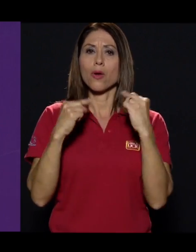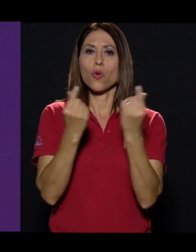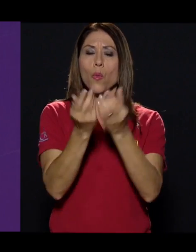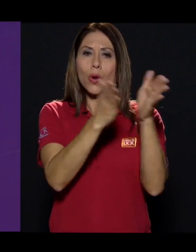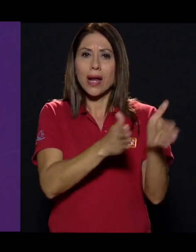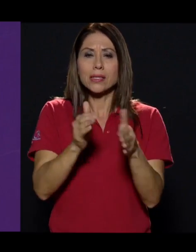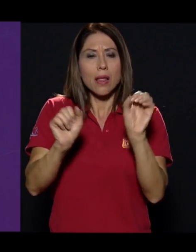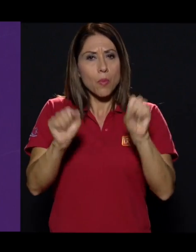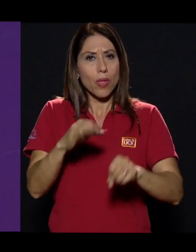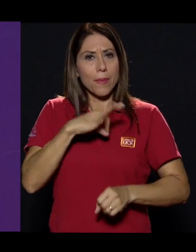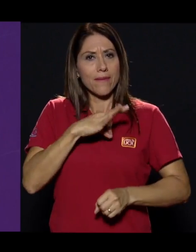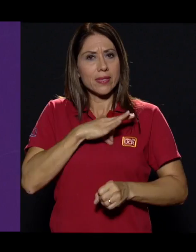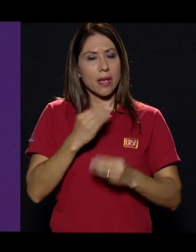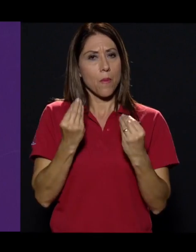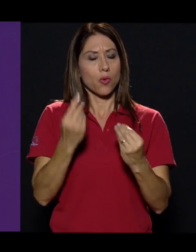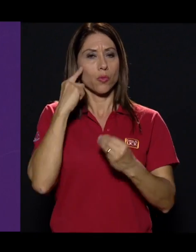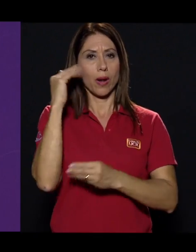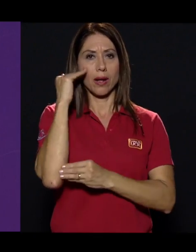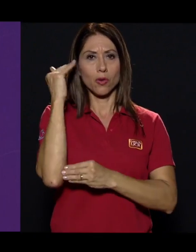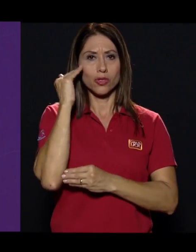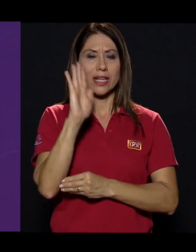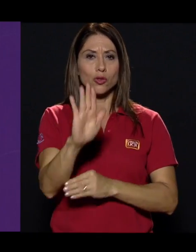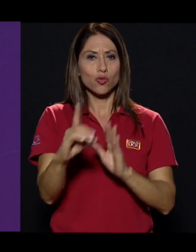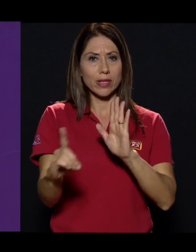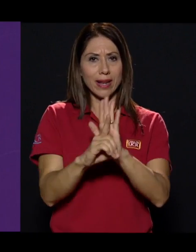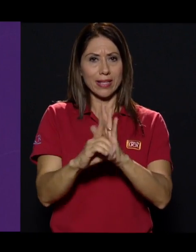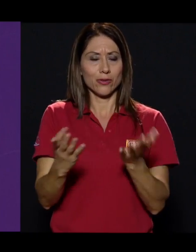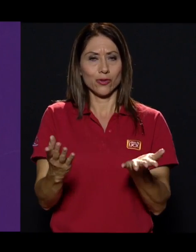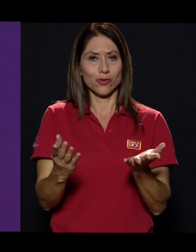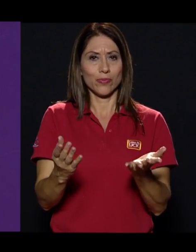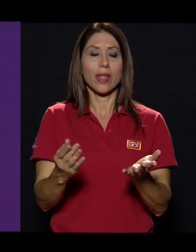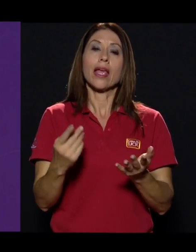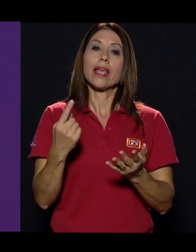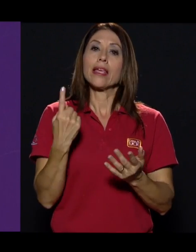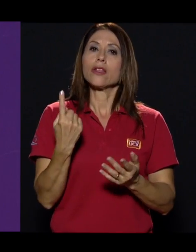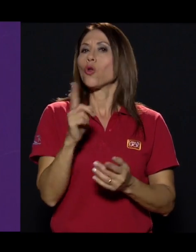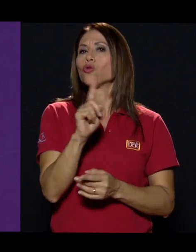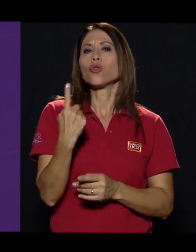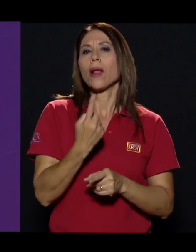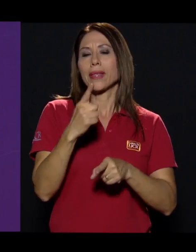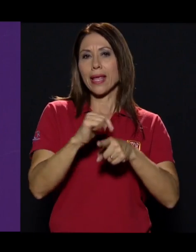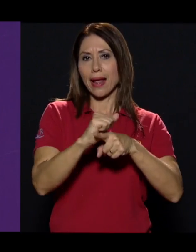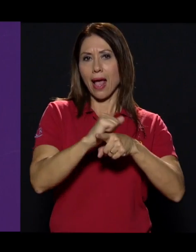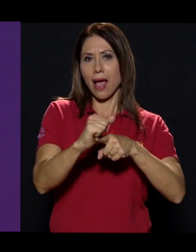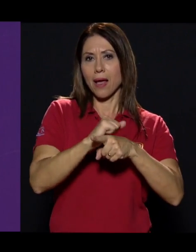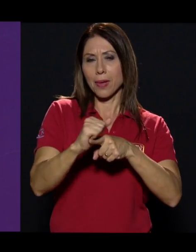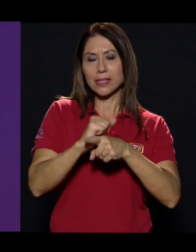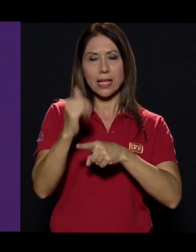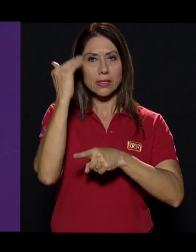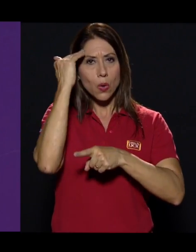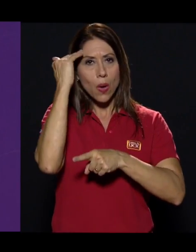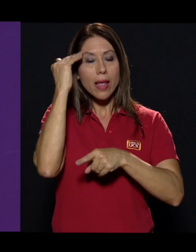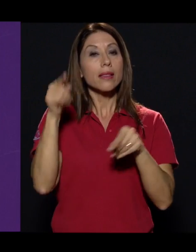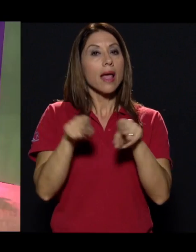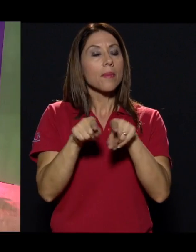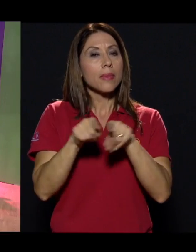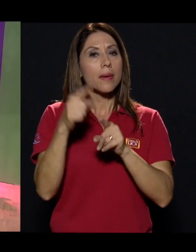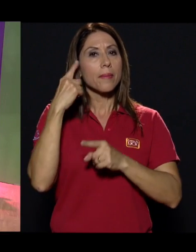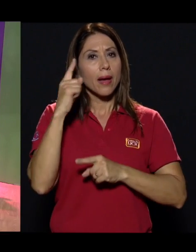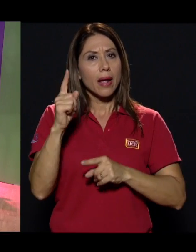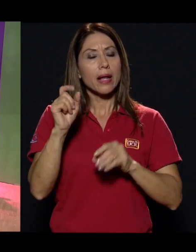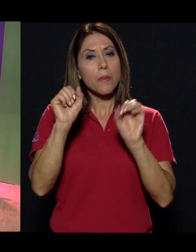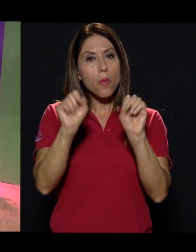les podría beneficiar muchísimo para conocer sus derechos, como usted bien lo decía, y no solo para la capacitación, sino para también